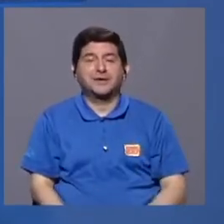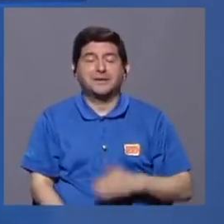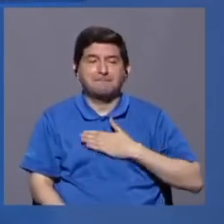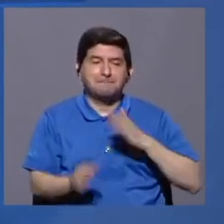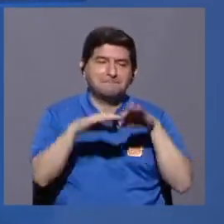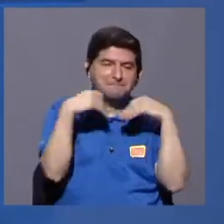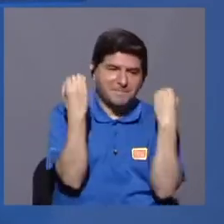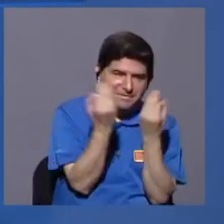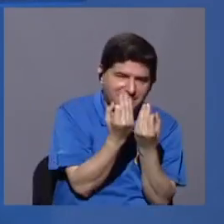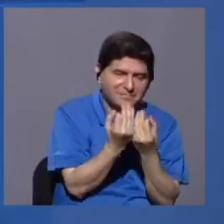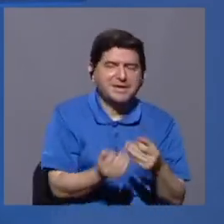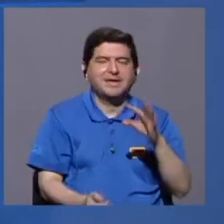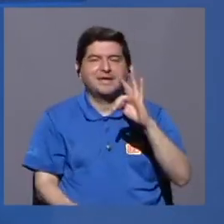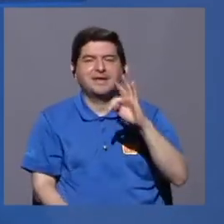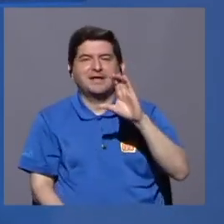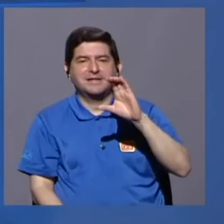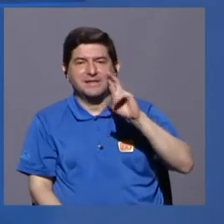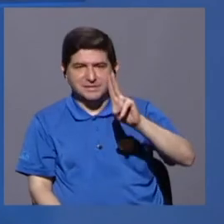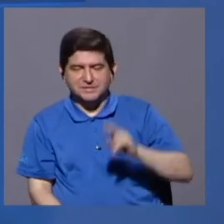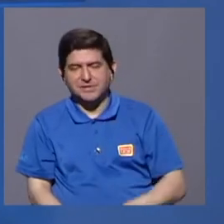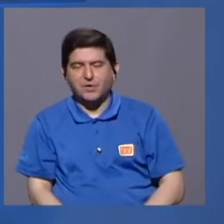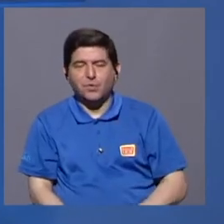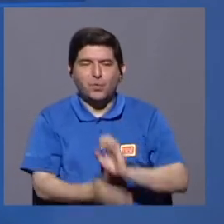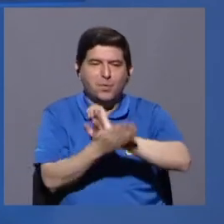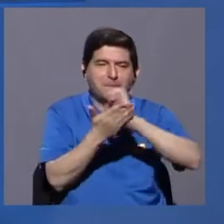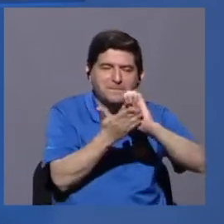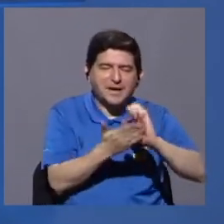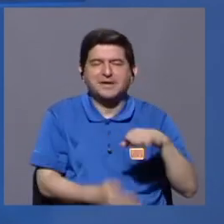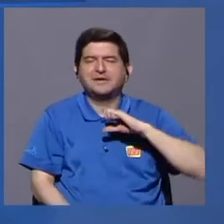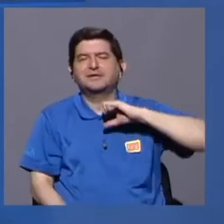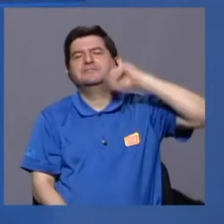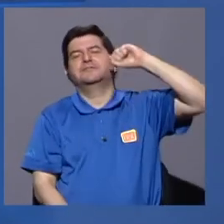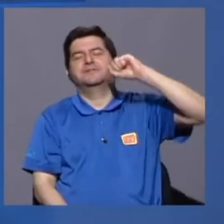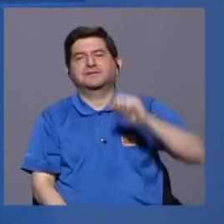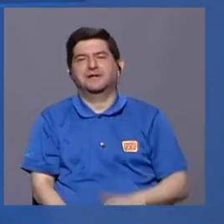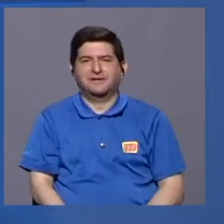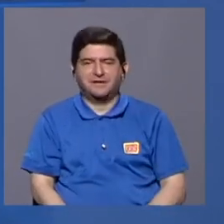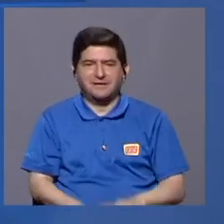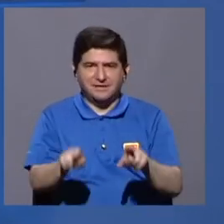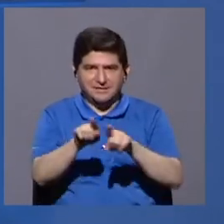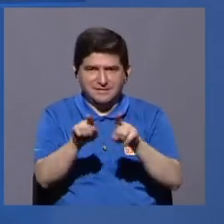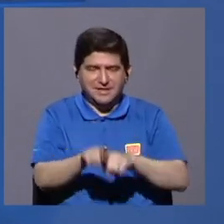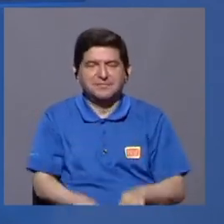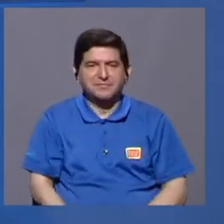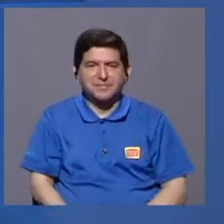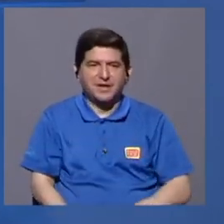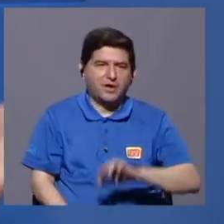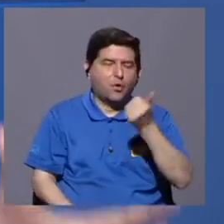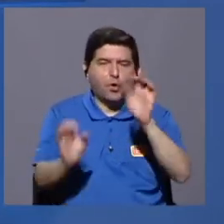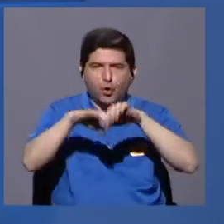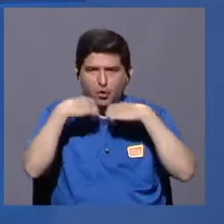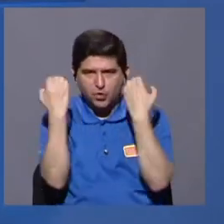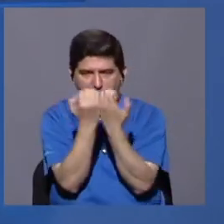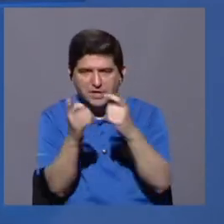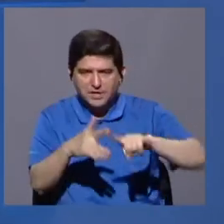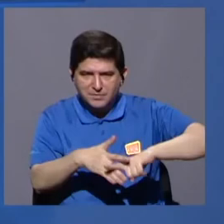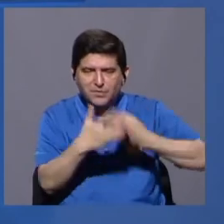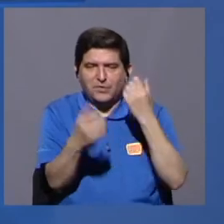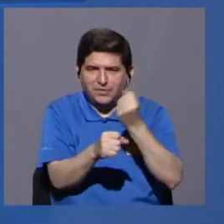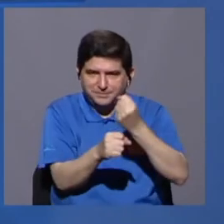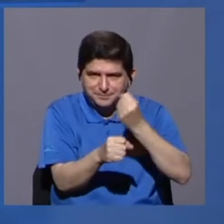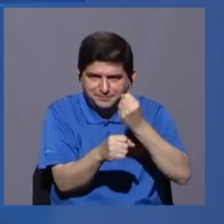familia, por el TCU, Prevención del Suicidio, por el equipo de Fungal Conservation que son con los que comenzamos a